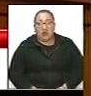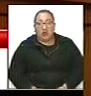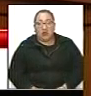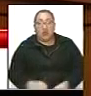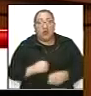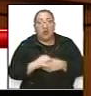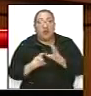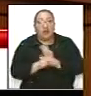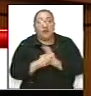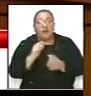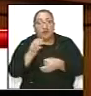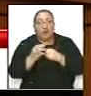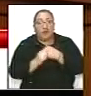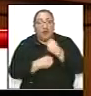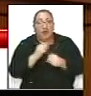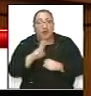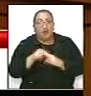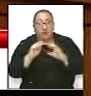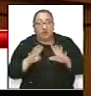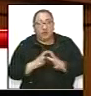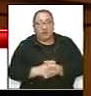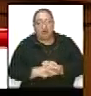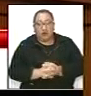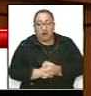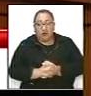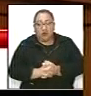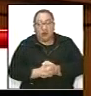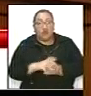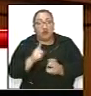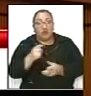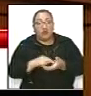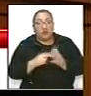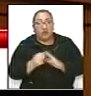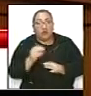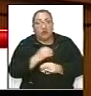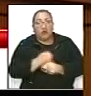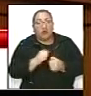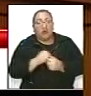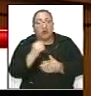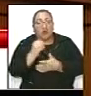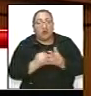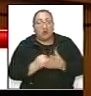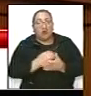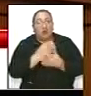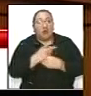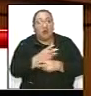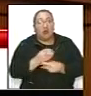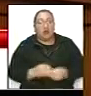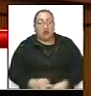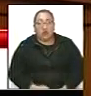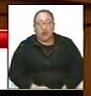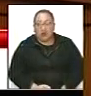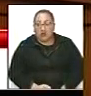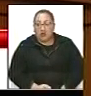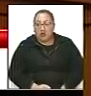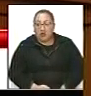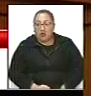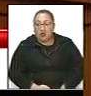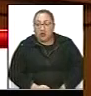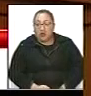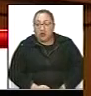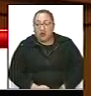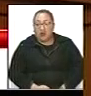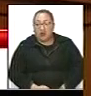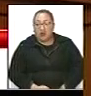Sector Público para este año 2019. El primero se refiere a la reducción de la violencia contra la mujer a lo largo del ciclo